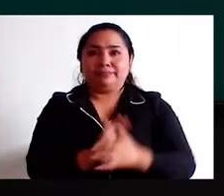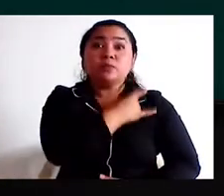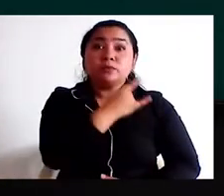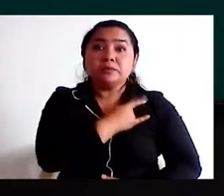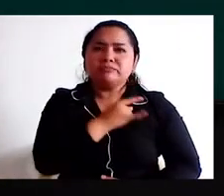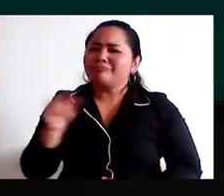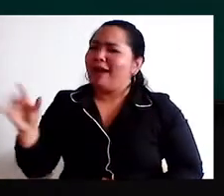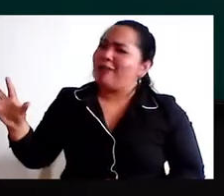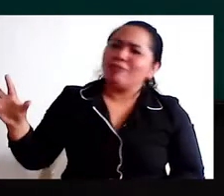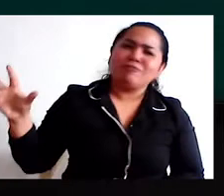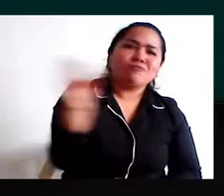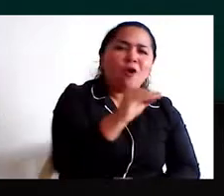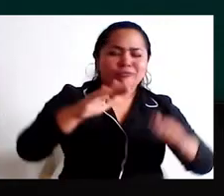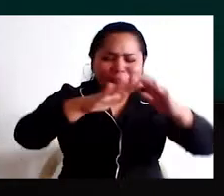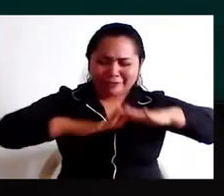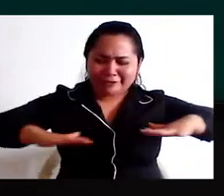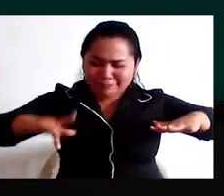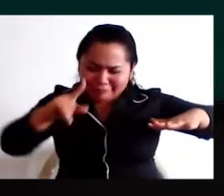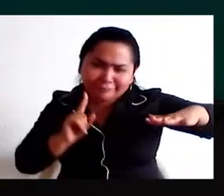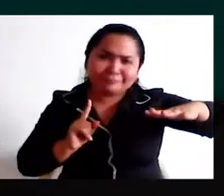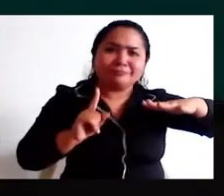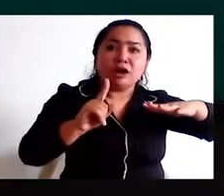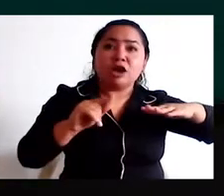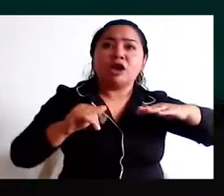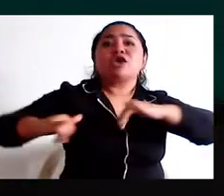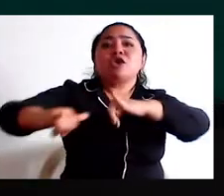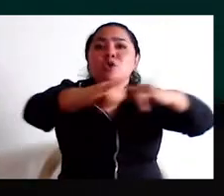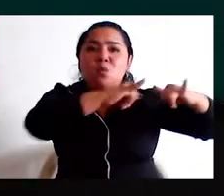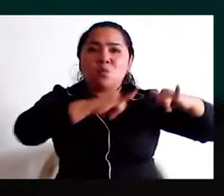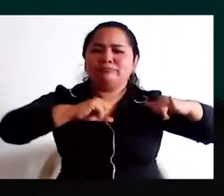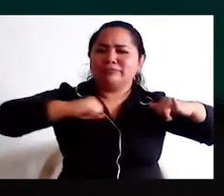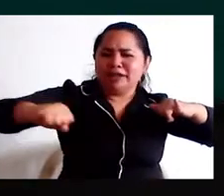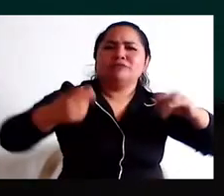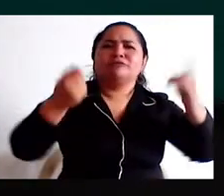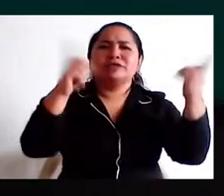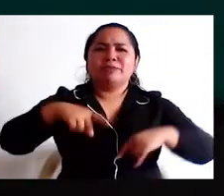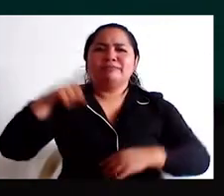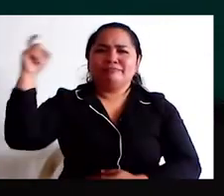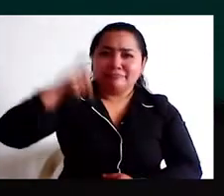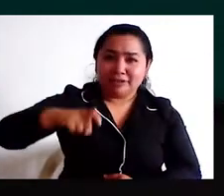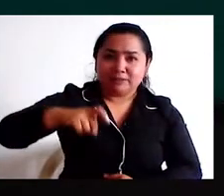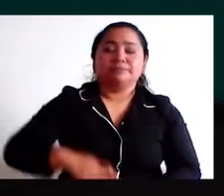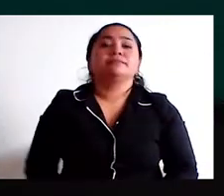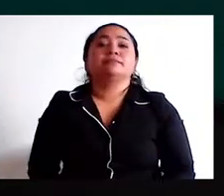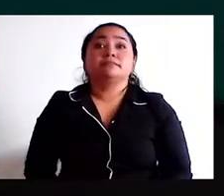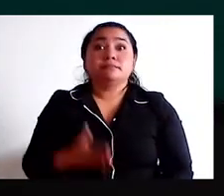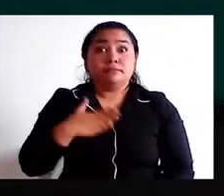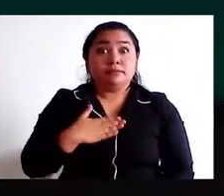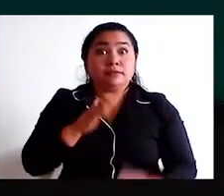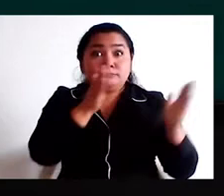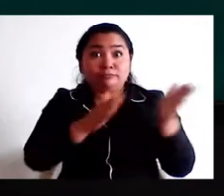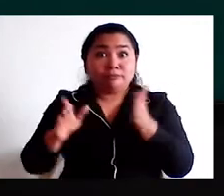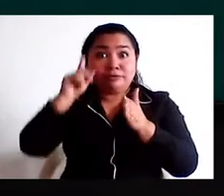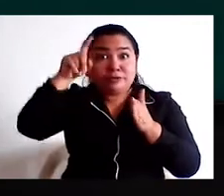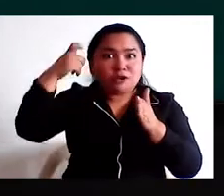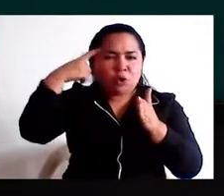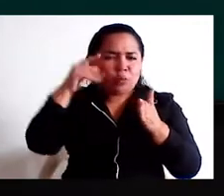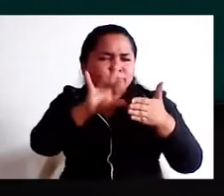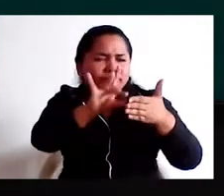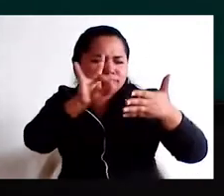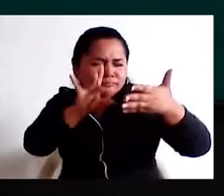en la universidad todos tenemos un lugar todos tenemos igualdad de derechos e igualdad de deberes mi programa de gobierno